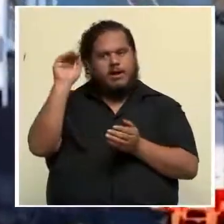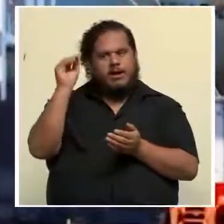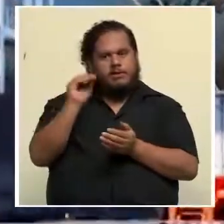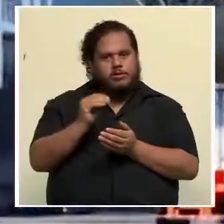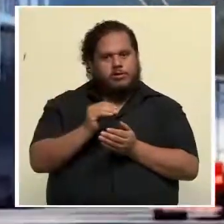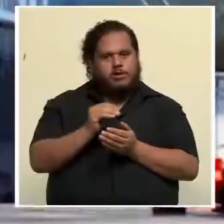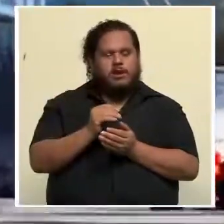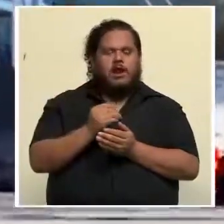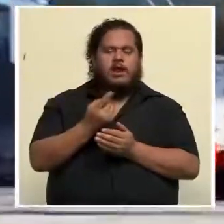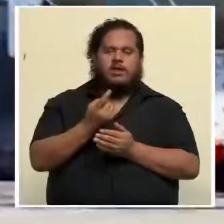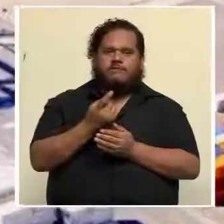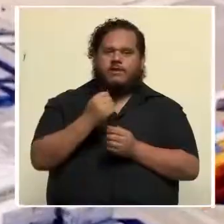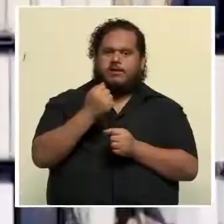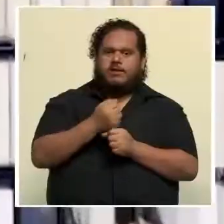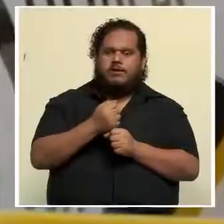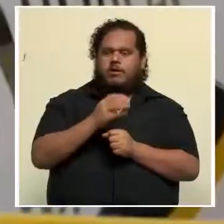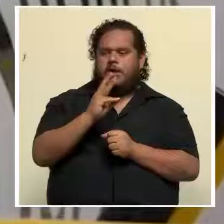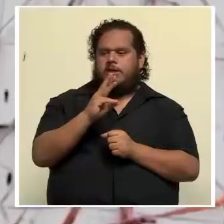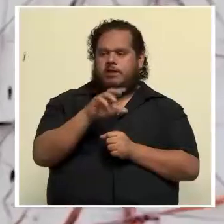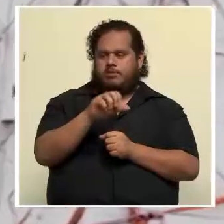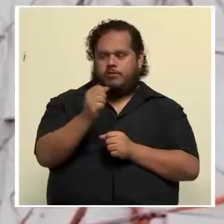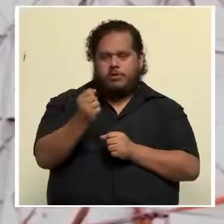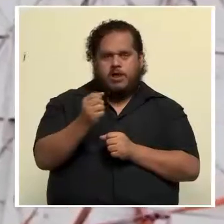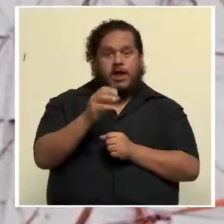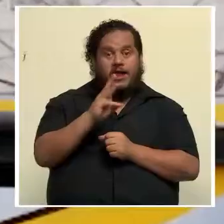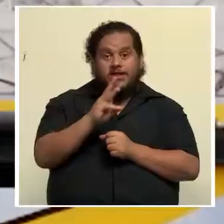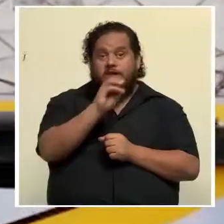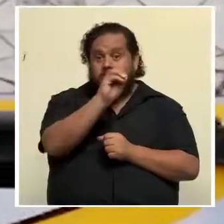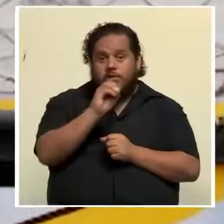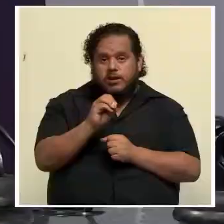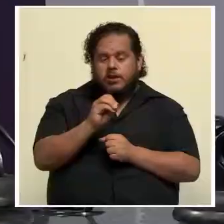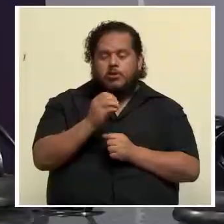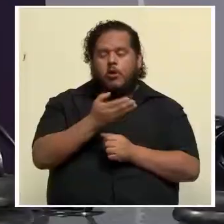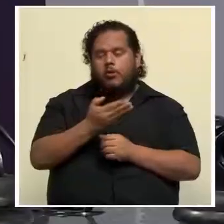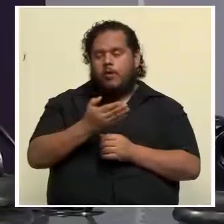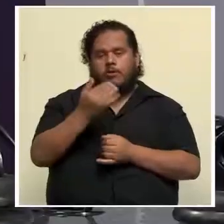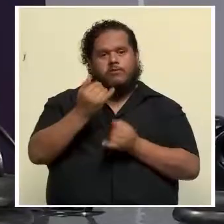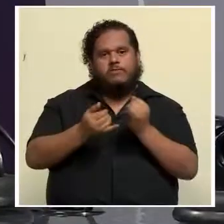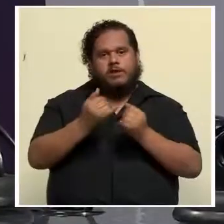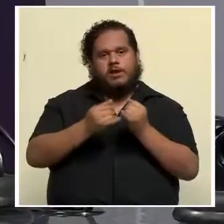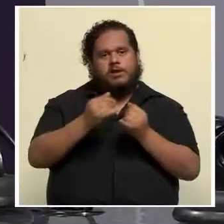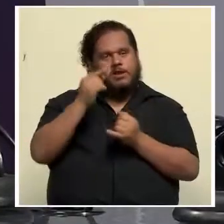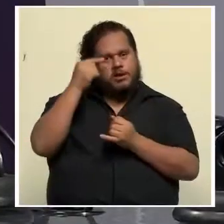el desempleo al 6% al finalizar el gobierno.